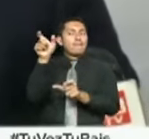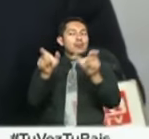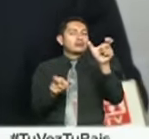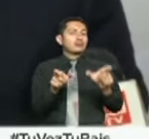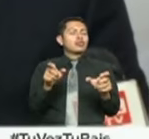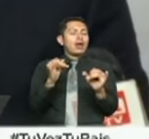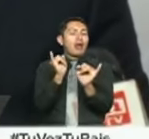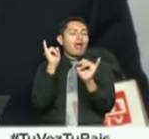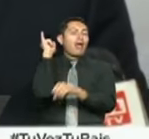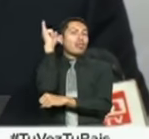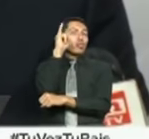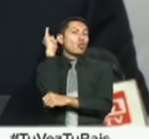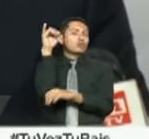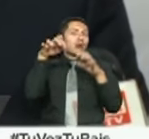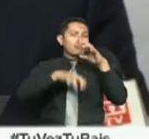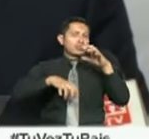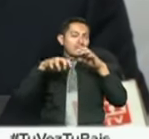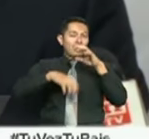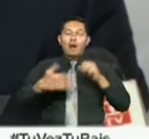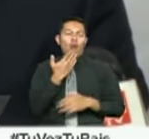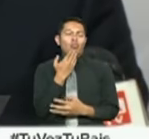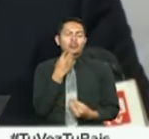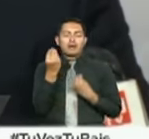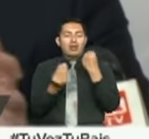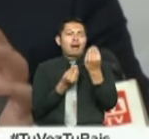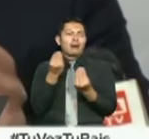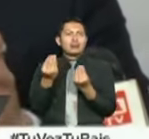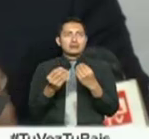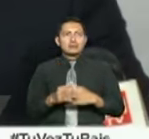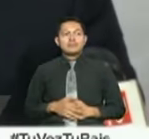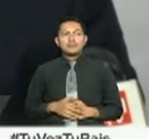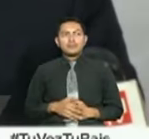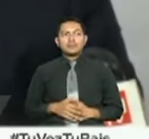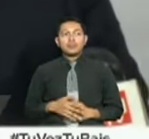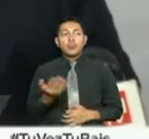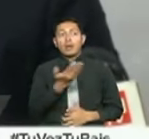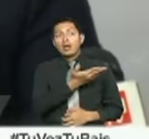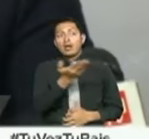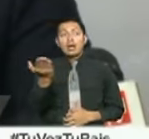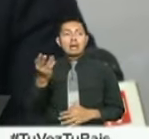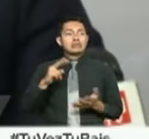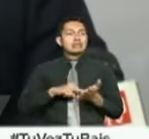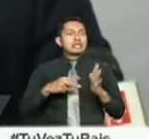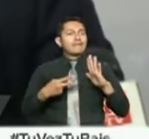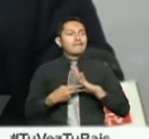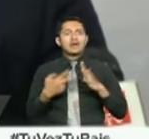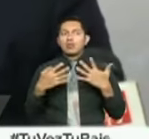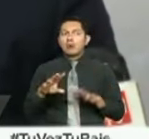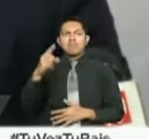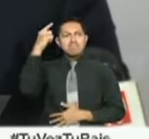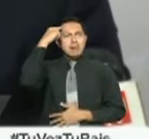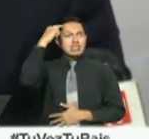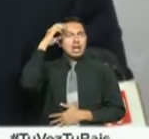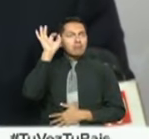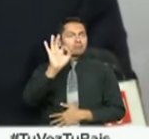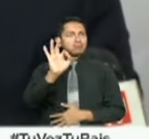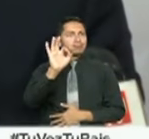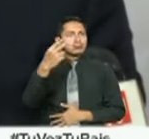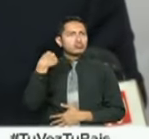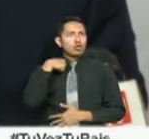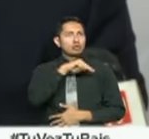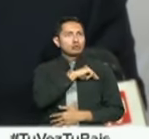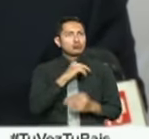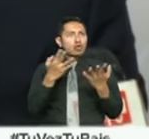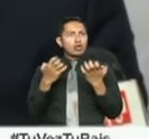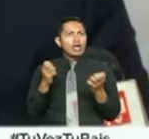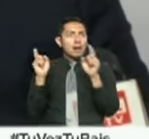Producto precisamente, como mencionó hace un momento, de haberle dado la lógica adecuada a las condiciones que necesitábamos